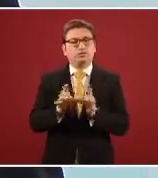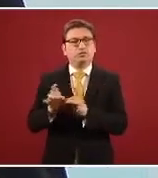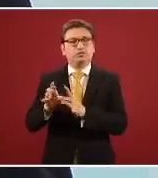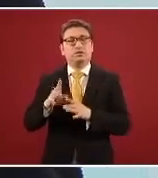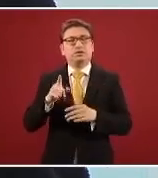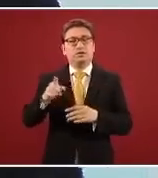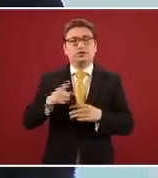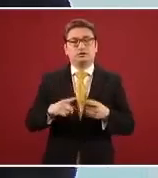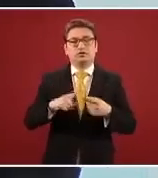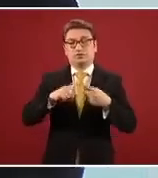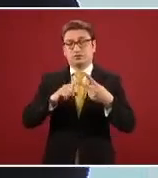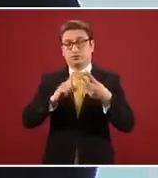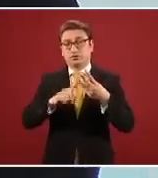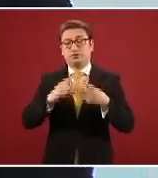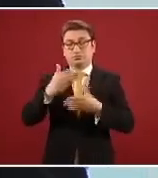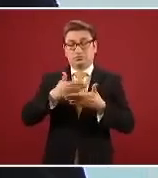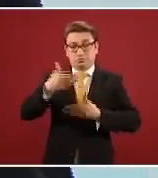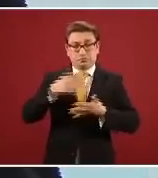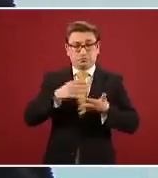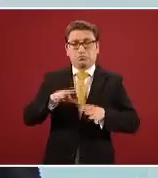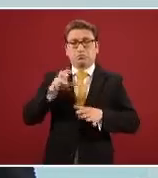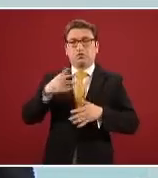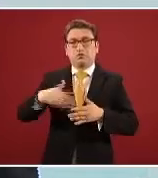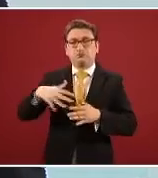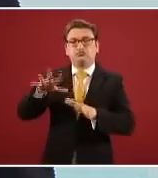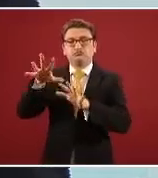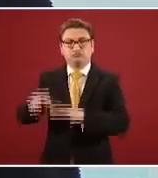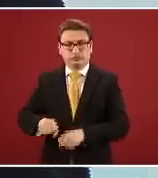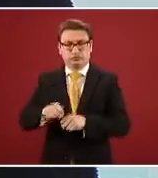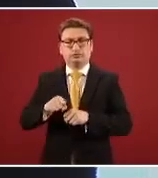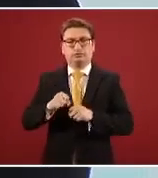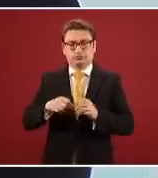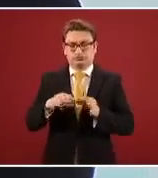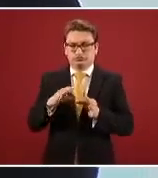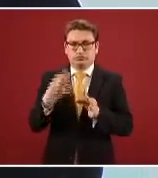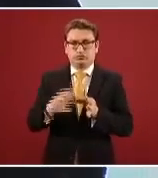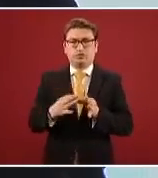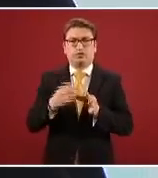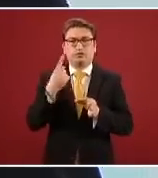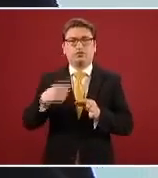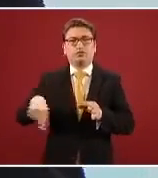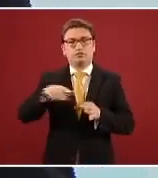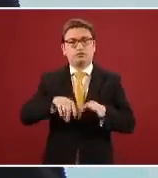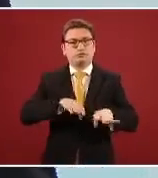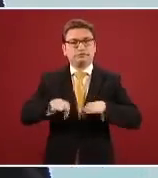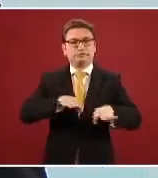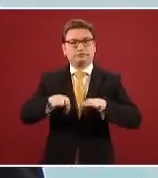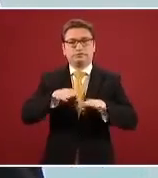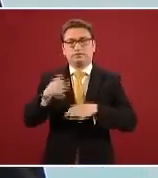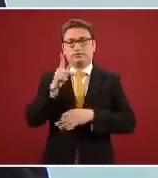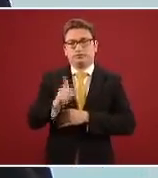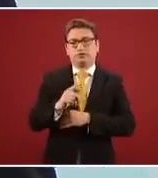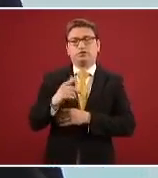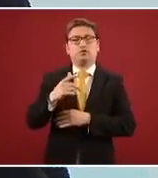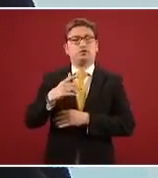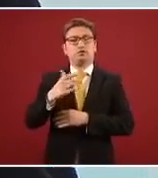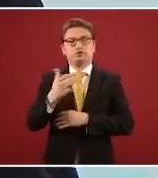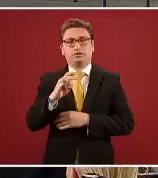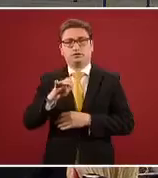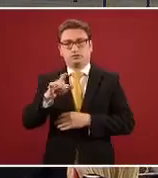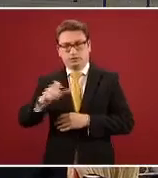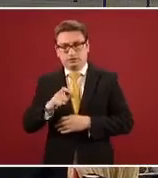había 3 órdenes de aprehensión. Se logró cumplimentar esas órdenes de aprehensión con trabajo conjunto entre la Procuraduría de la Ciudad de México